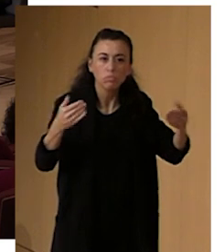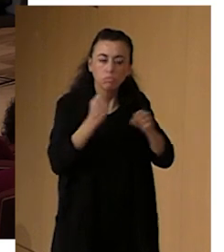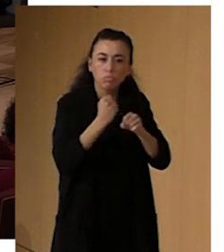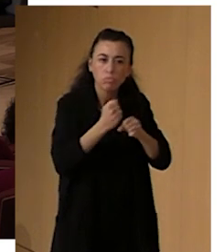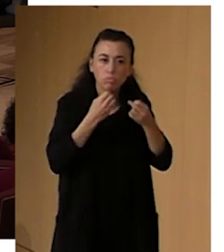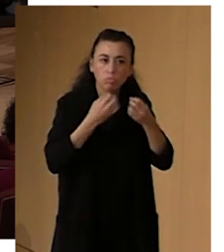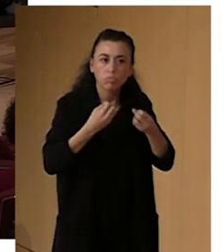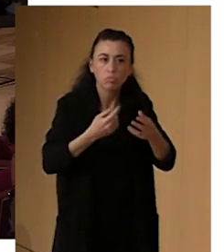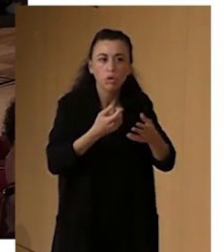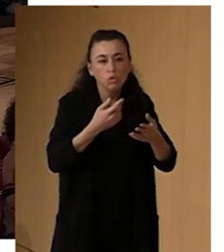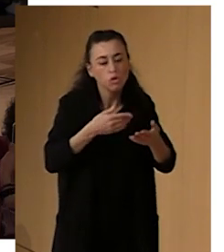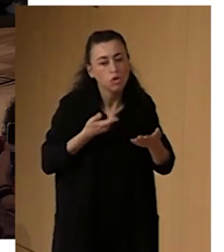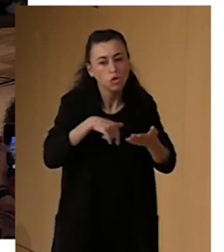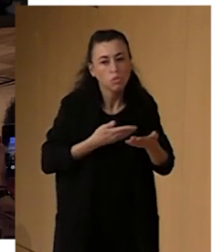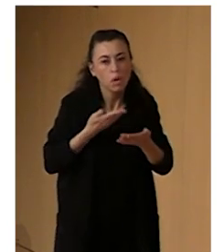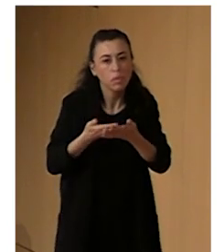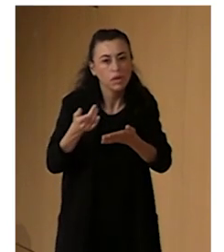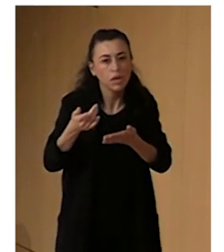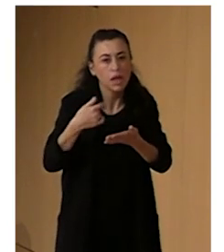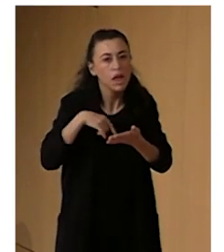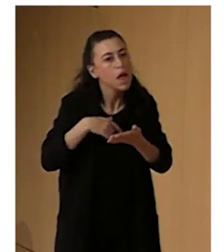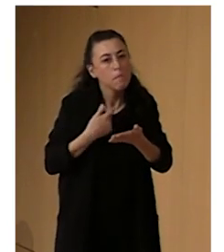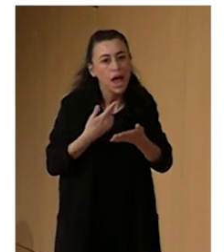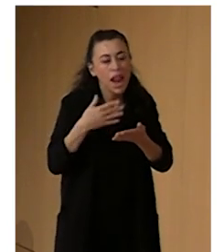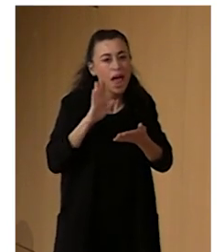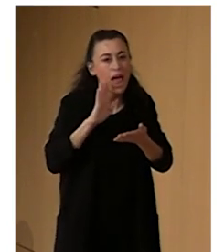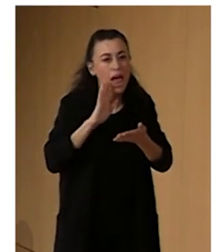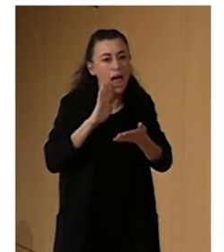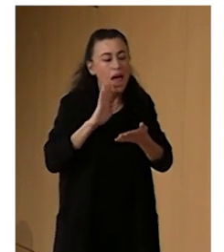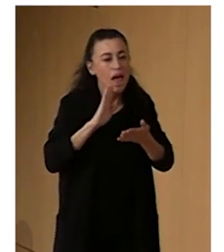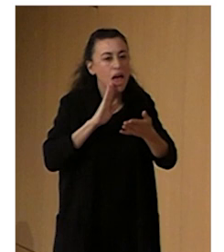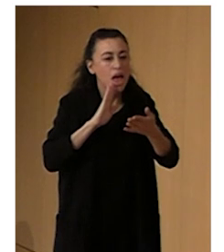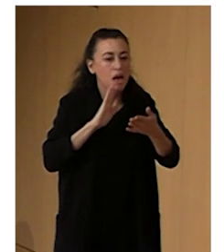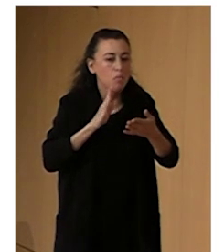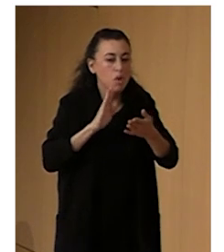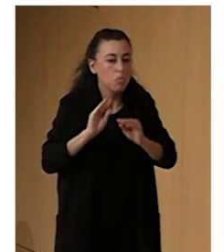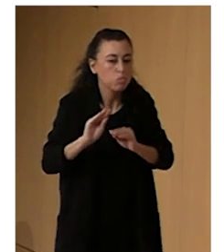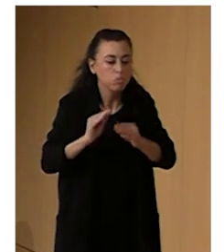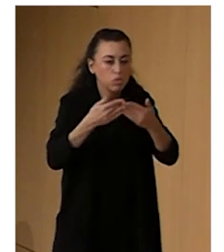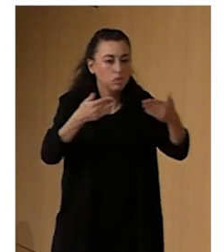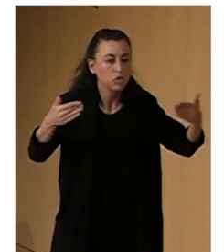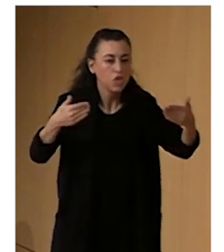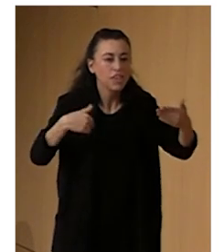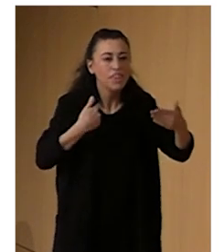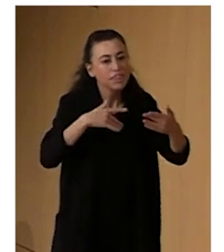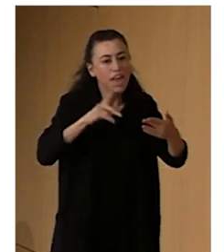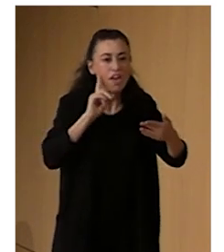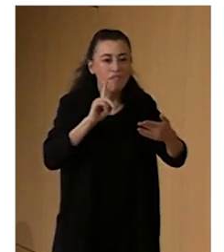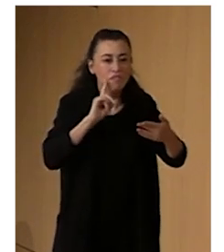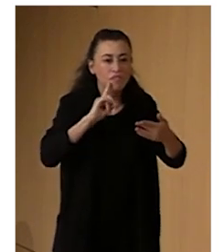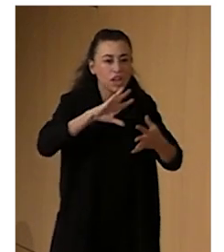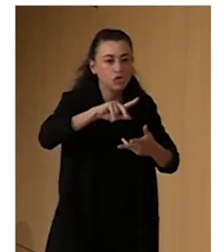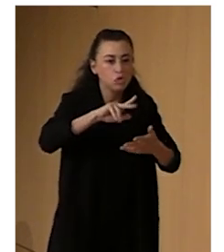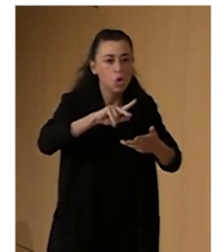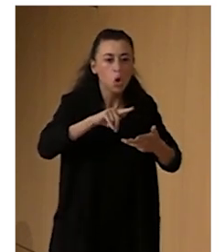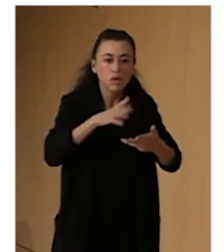centrándonos o partiendo de la exposición de fake news que está todavía ahora eh vigente que nos hablará un poco todos esos materiales que